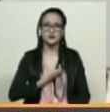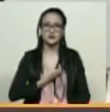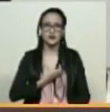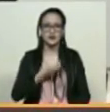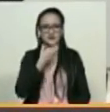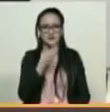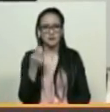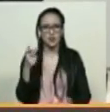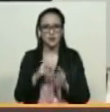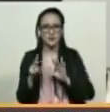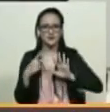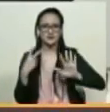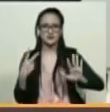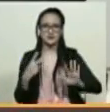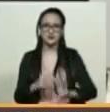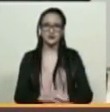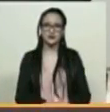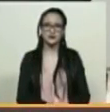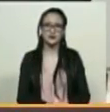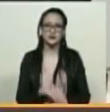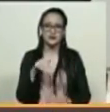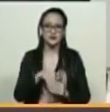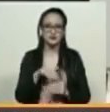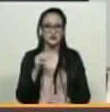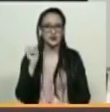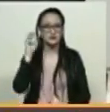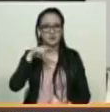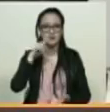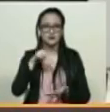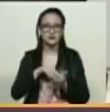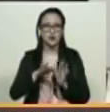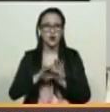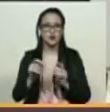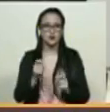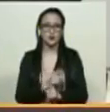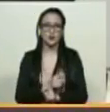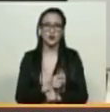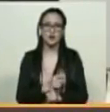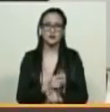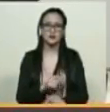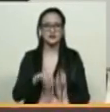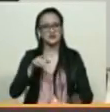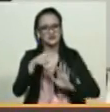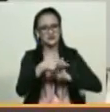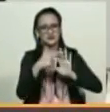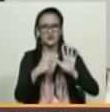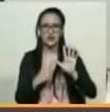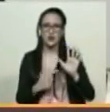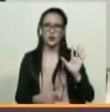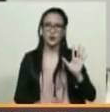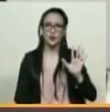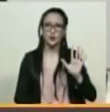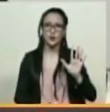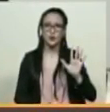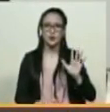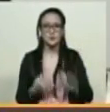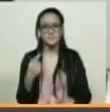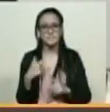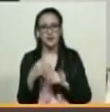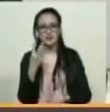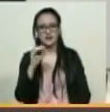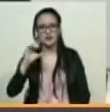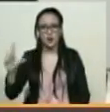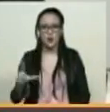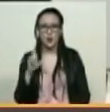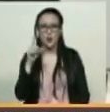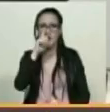diciembre del 2017, elección de Asamblea Nacional Constituyente, en efecto 5, en el 30 de